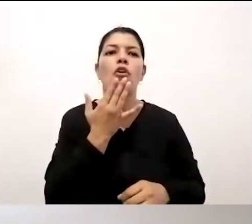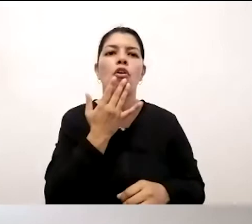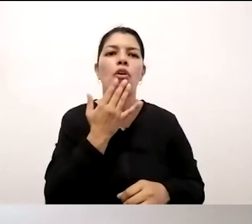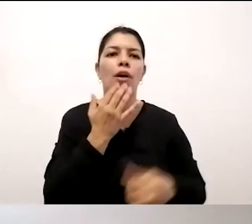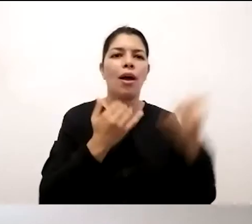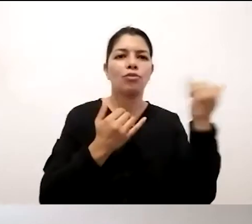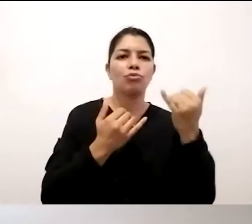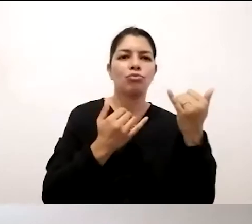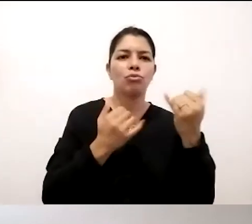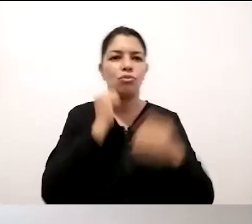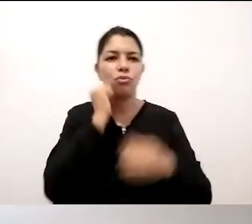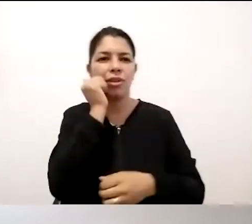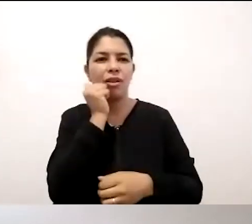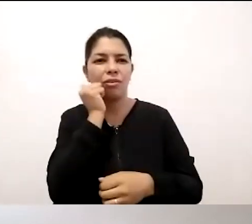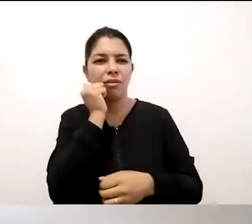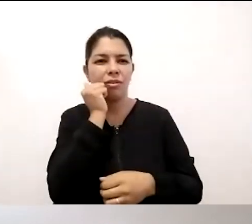rosa.